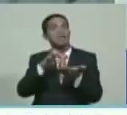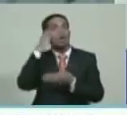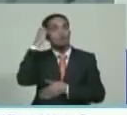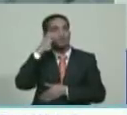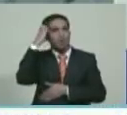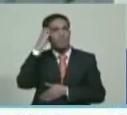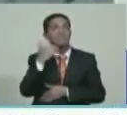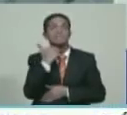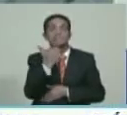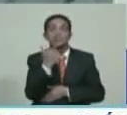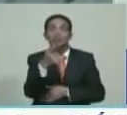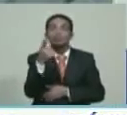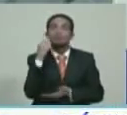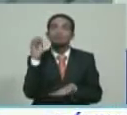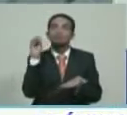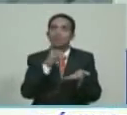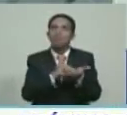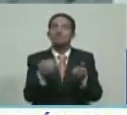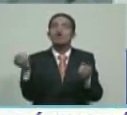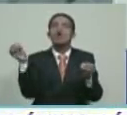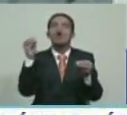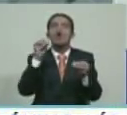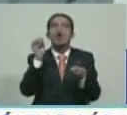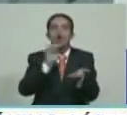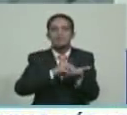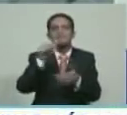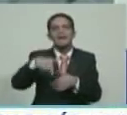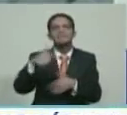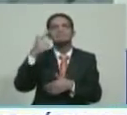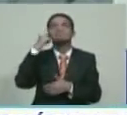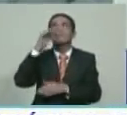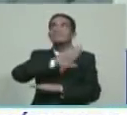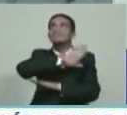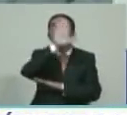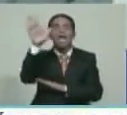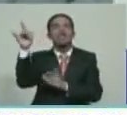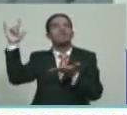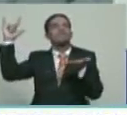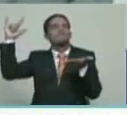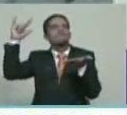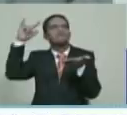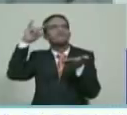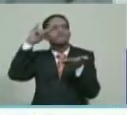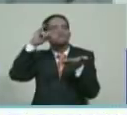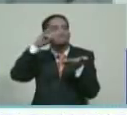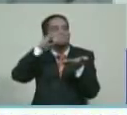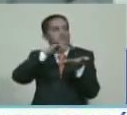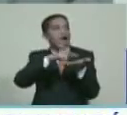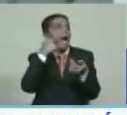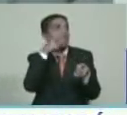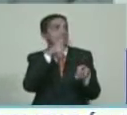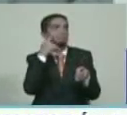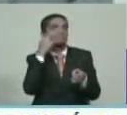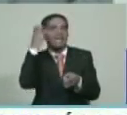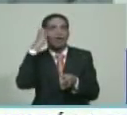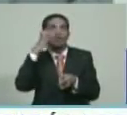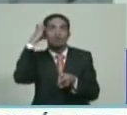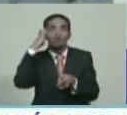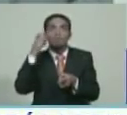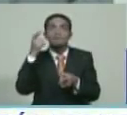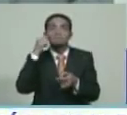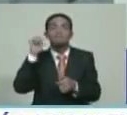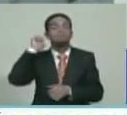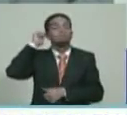verán de nuevo surcando el cielo venezolano esta aerolínea internacional de gran trayectoria en el